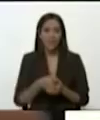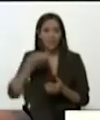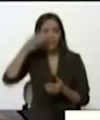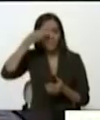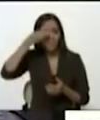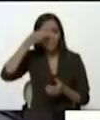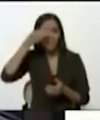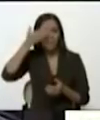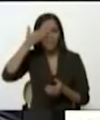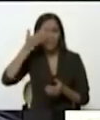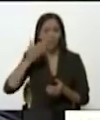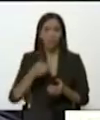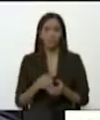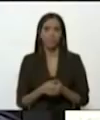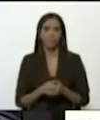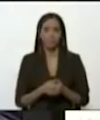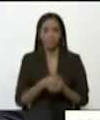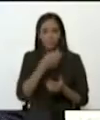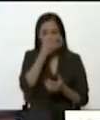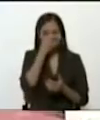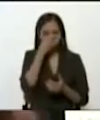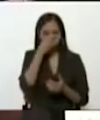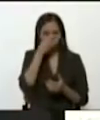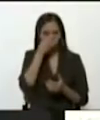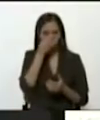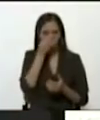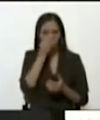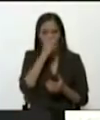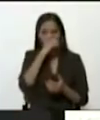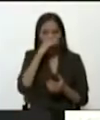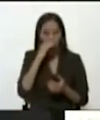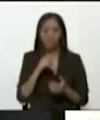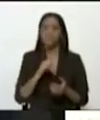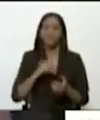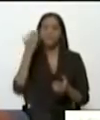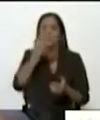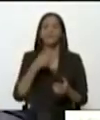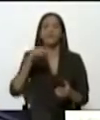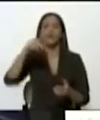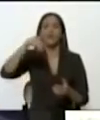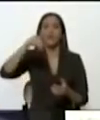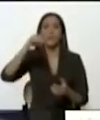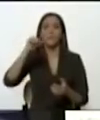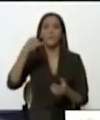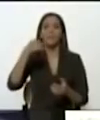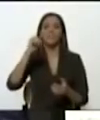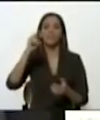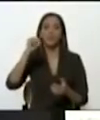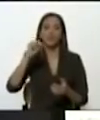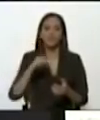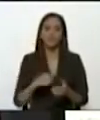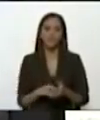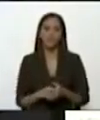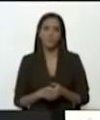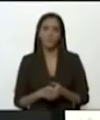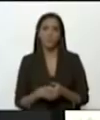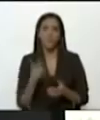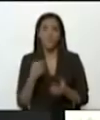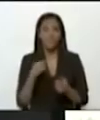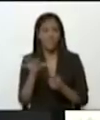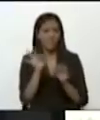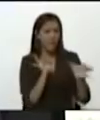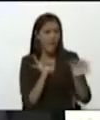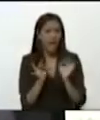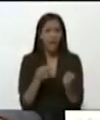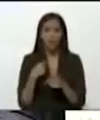la historia, compadre. Y no pagaron por ti para sacarte, sino Cristo te saca, hermano. Si hubiesen pagado unas luquitas,